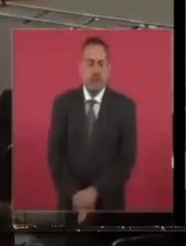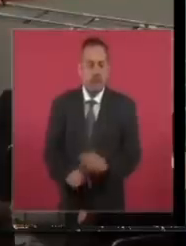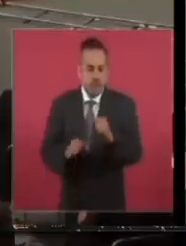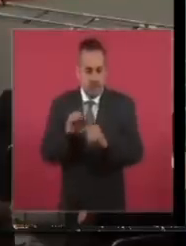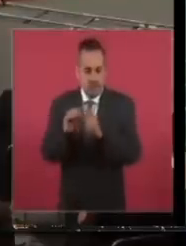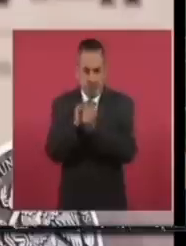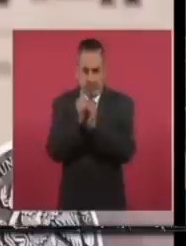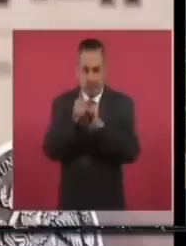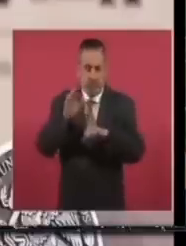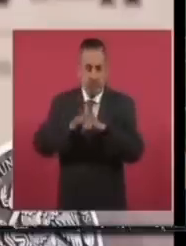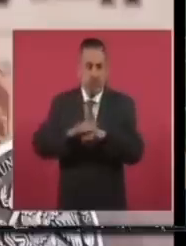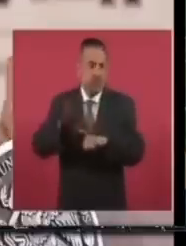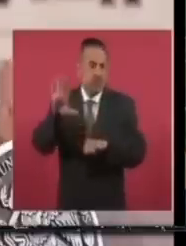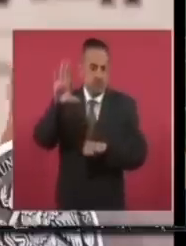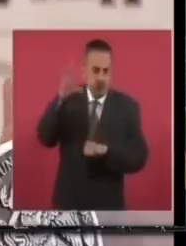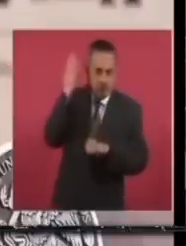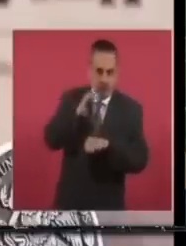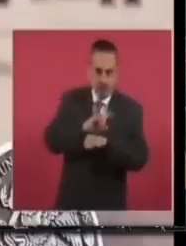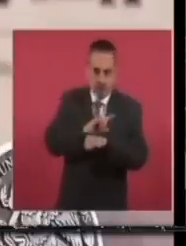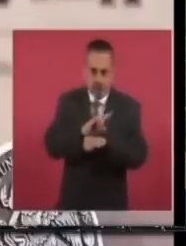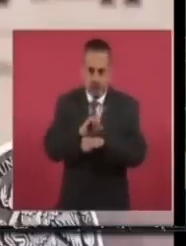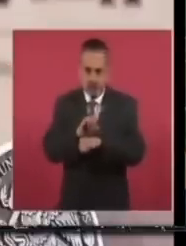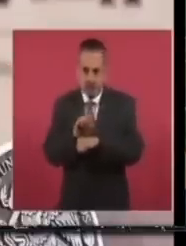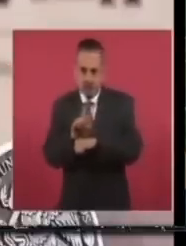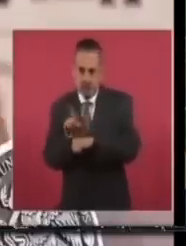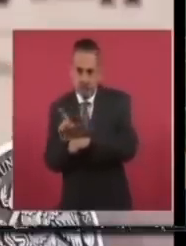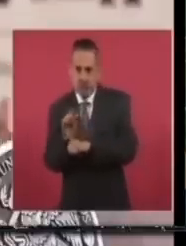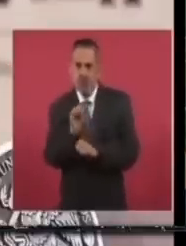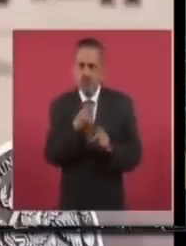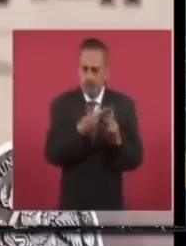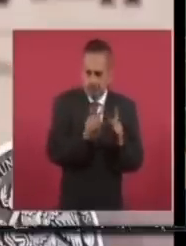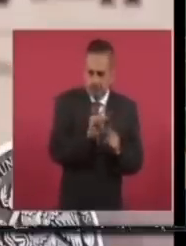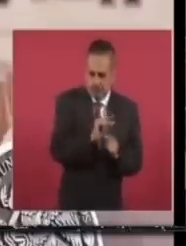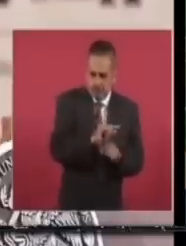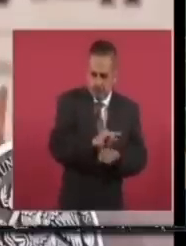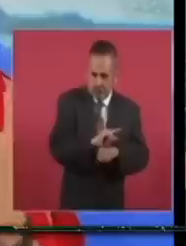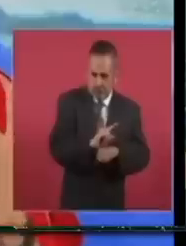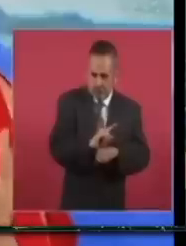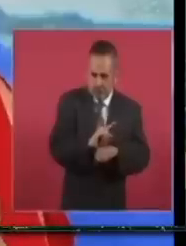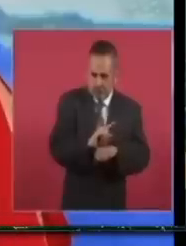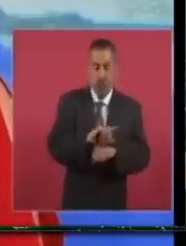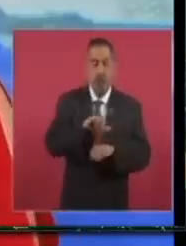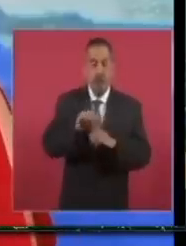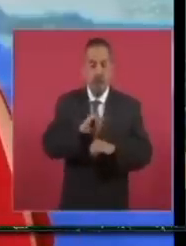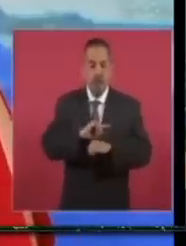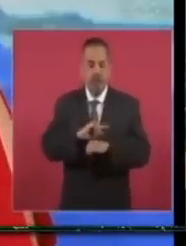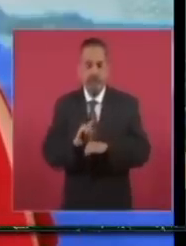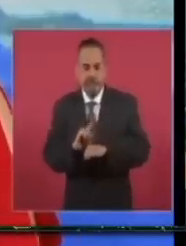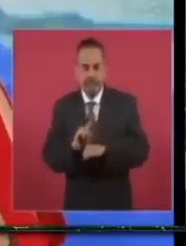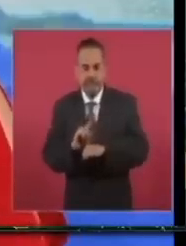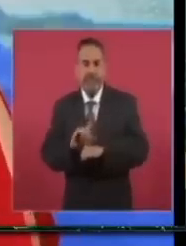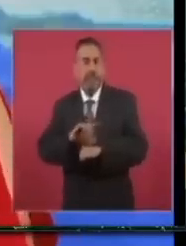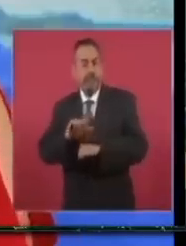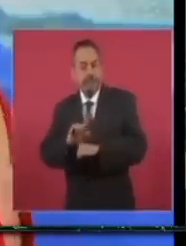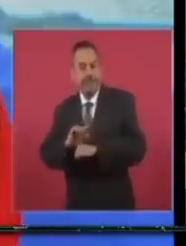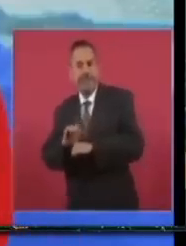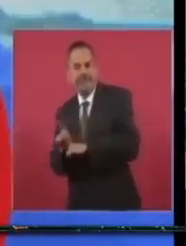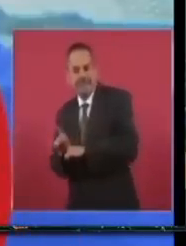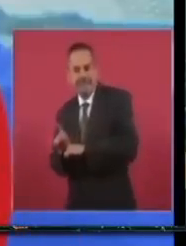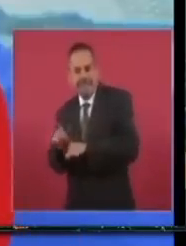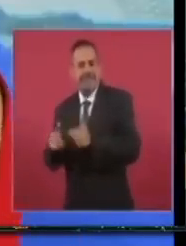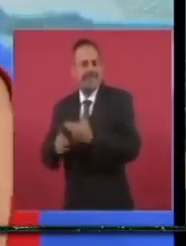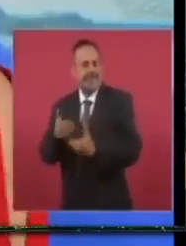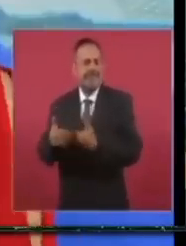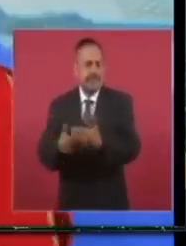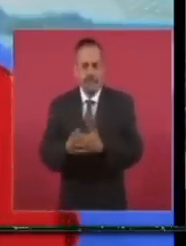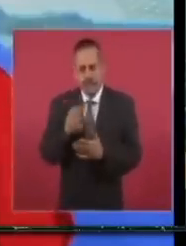incrementando las velocidades. O sea, empiezas con una velocidad más baja y poco a poco se va probando el tren, sobre todo en la dinámica ferroviaria, que esta